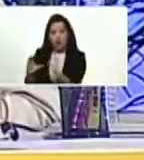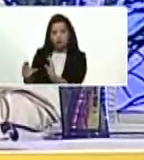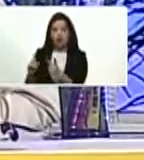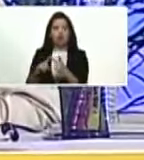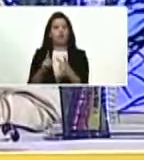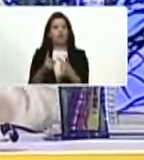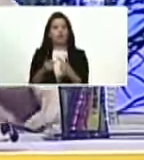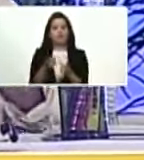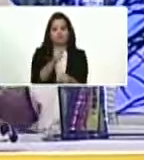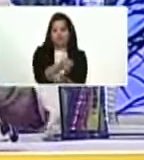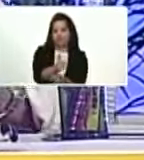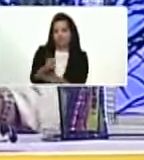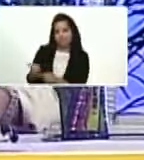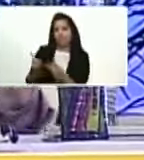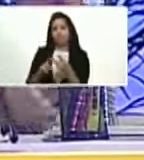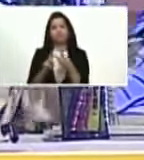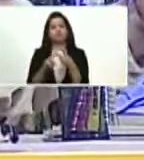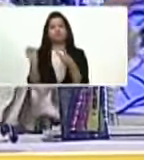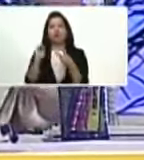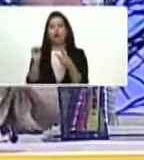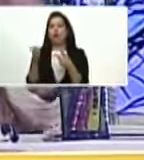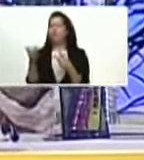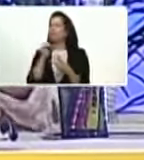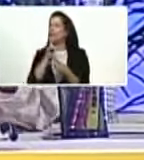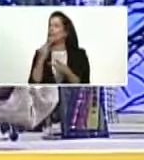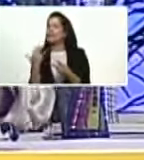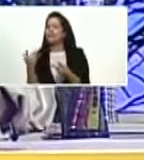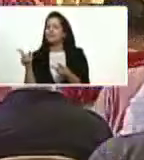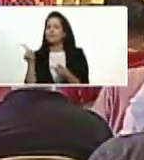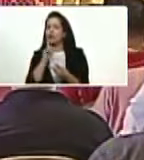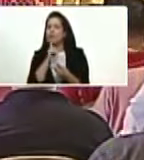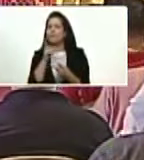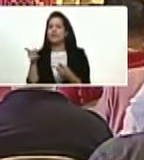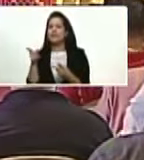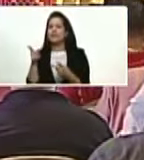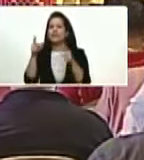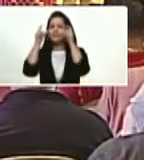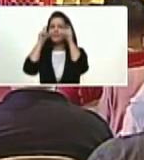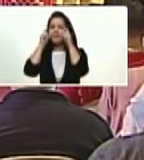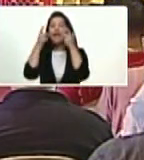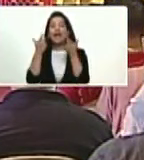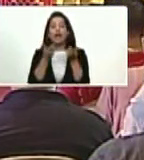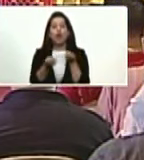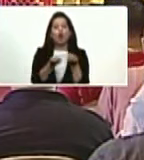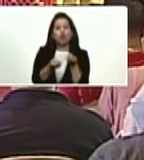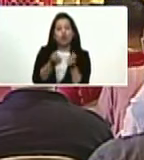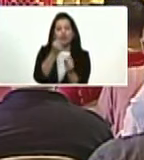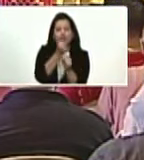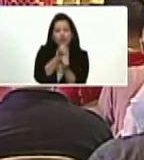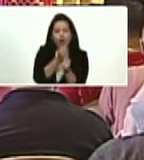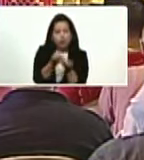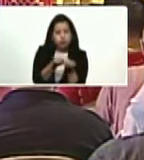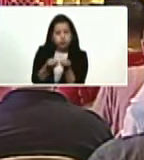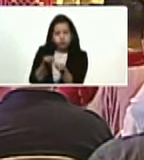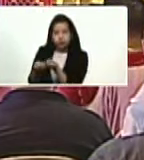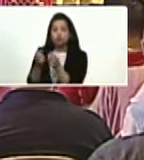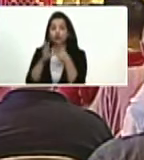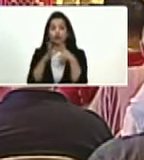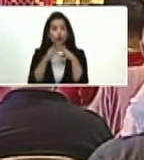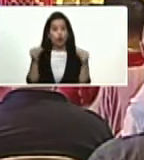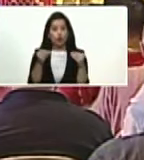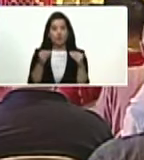dirección, ¿cómo se llamaría? Pérez Abad, de control de gestión, ¿verdad? A